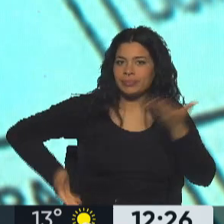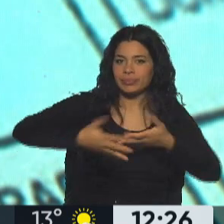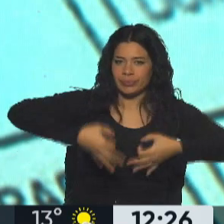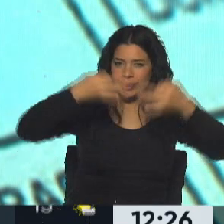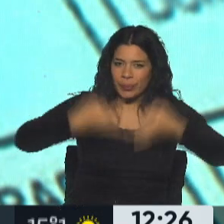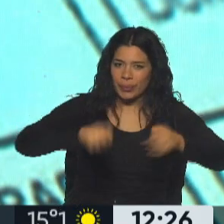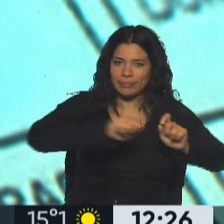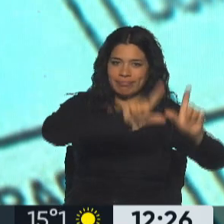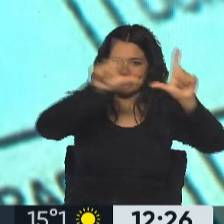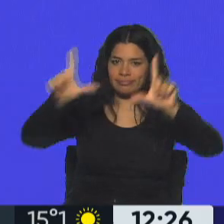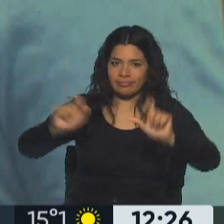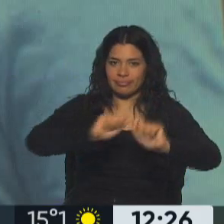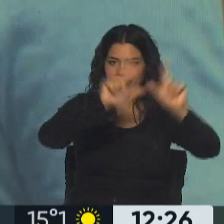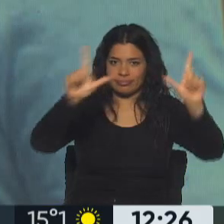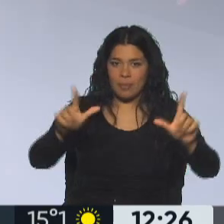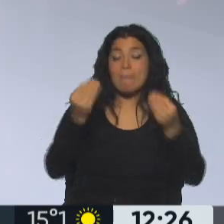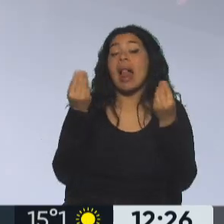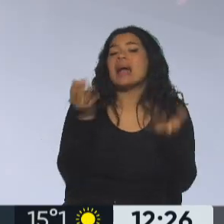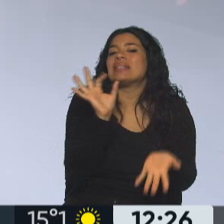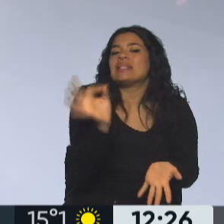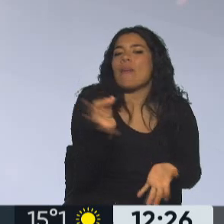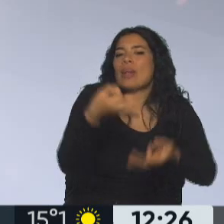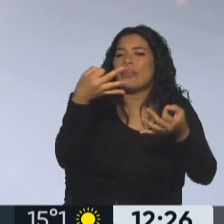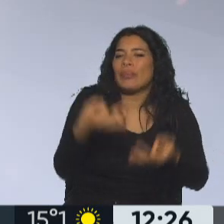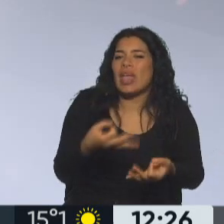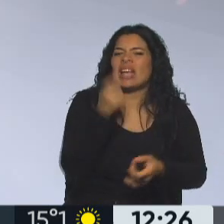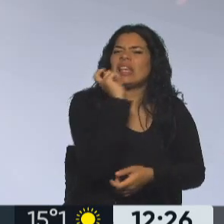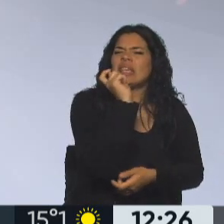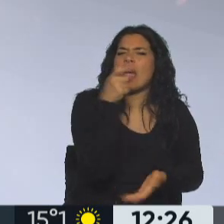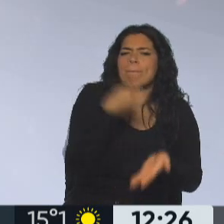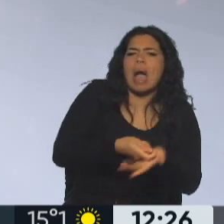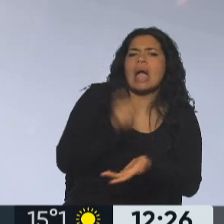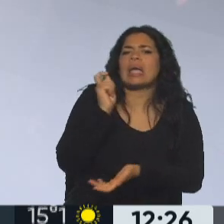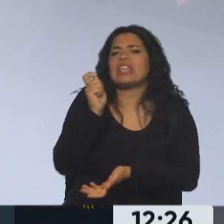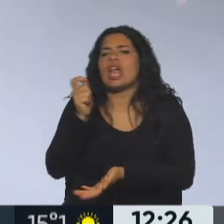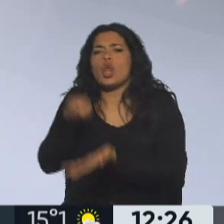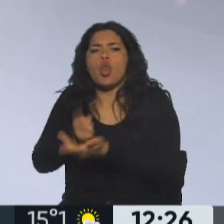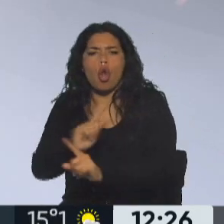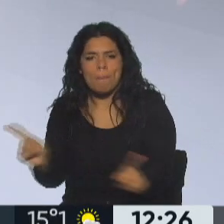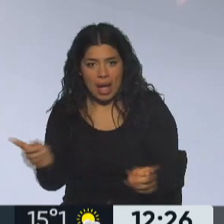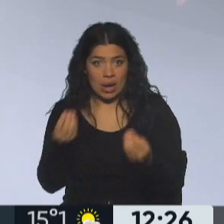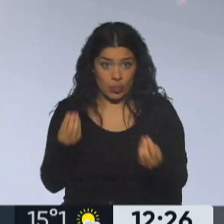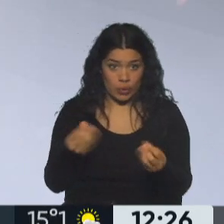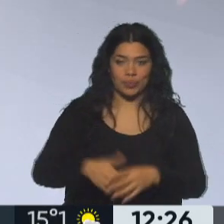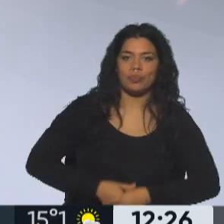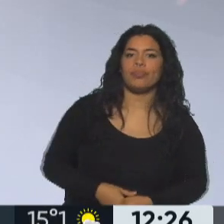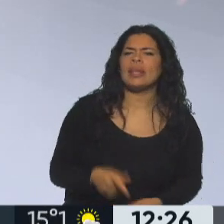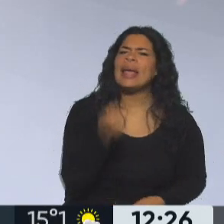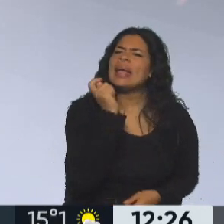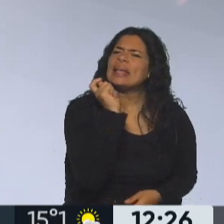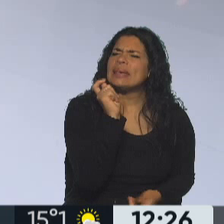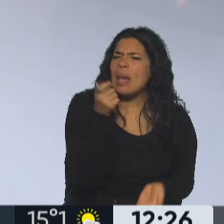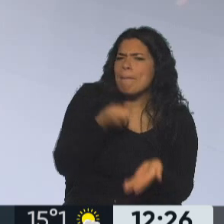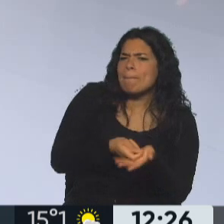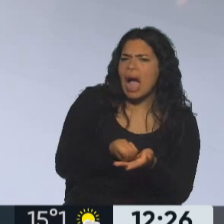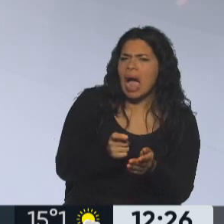empezar a hablar Sí. justamente los alcances de estos anuncios Exactamente. ayer de Sergio Massa. Bueno, la pregunta, ¿no? ¿Quién dejará de pagar ganancias?